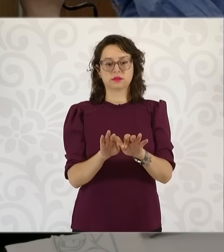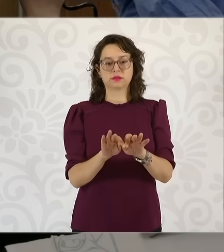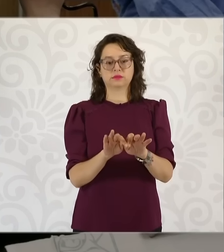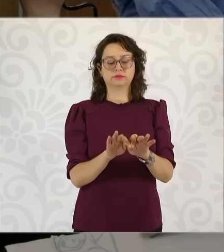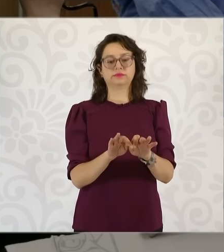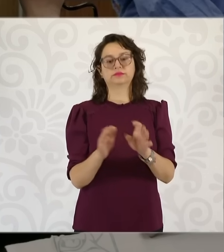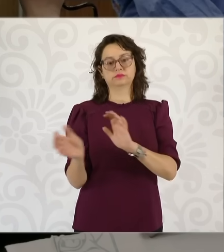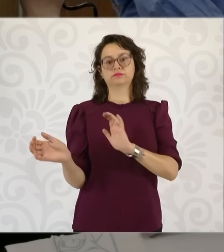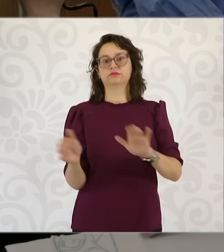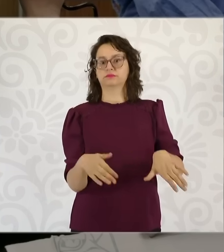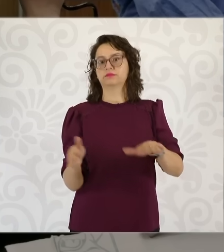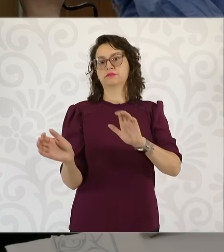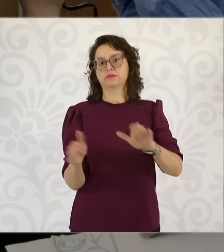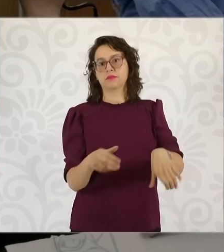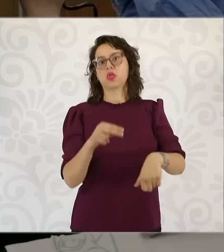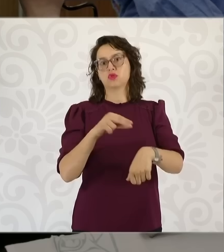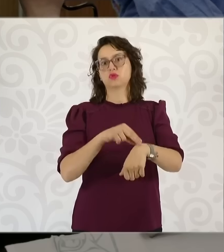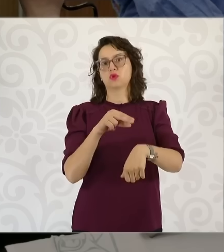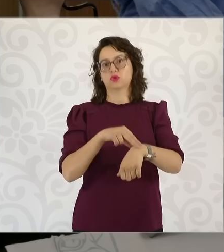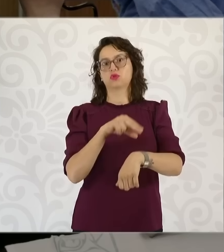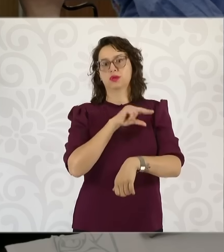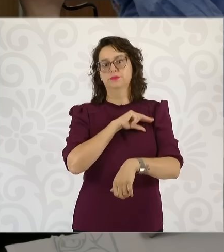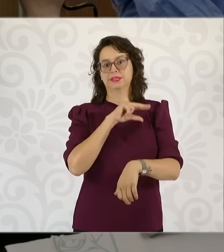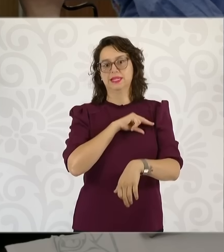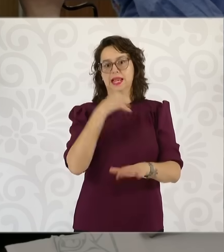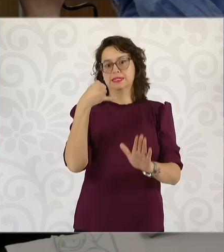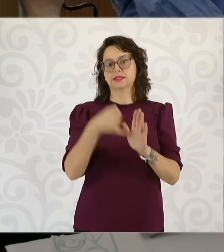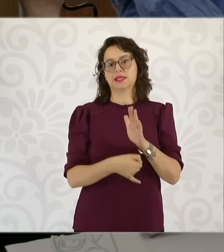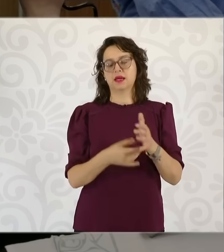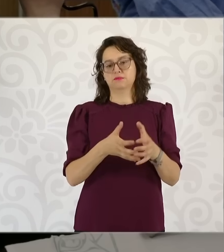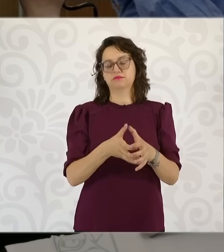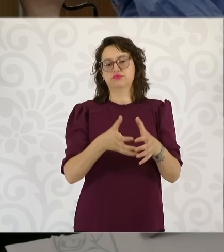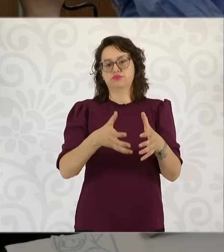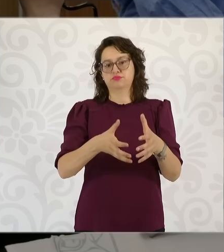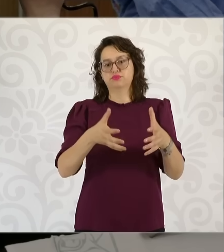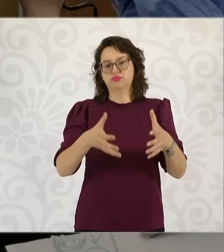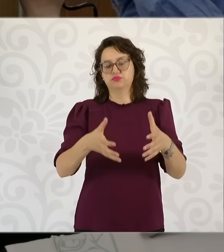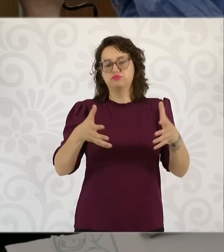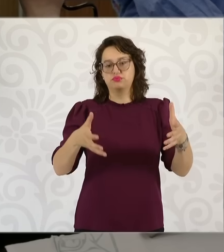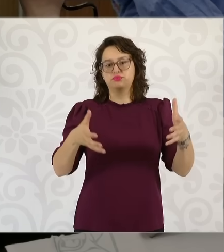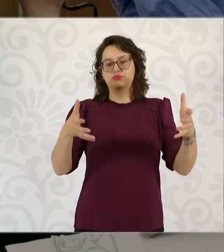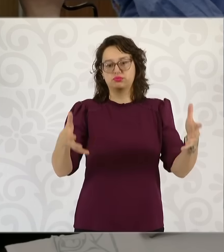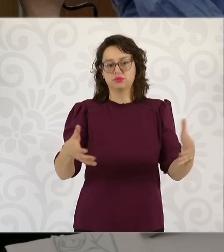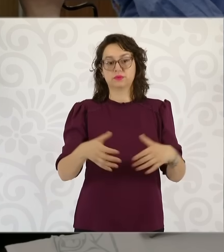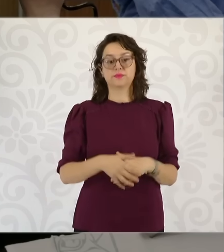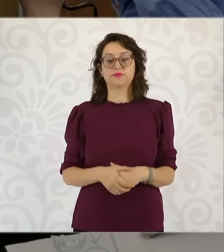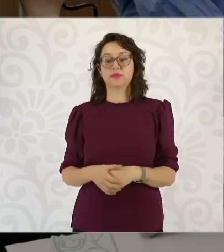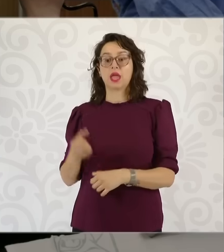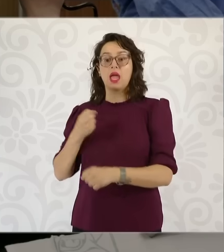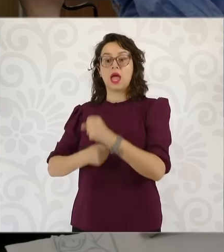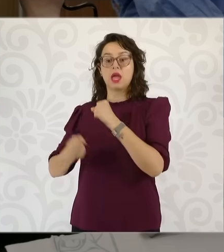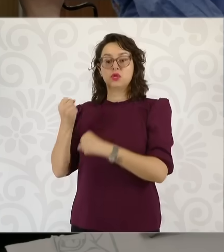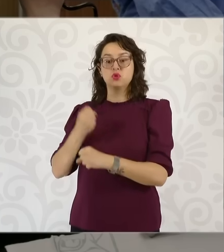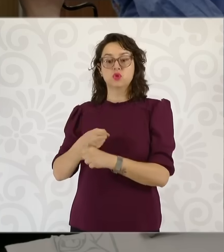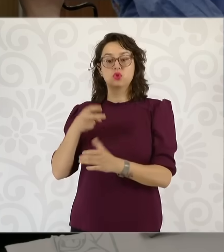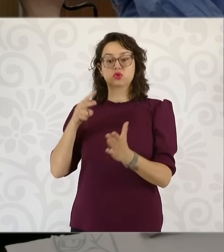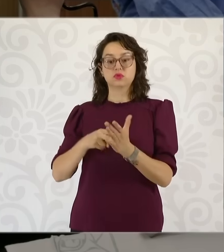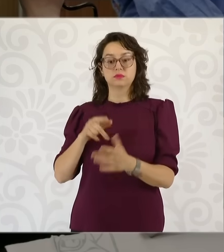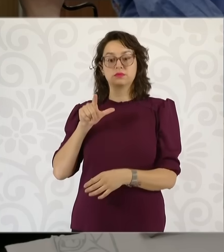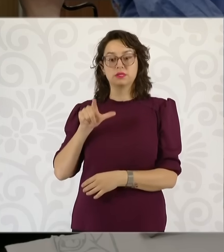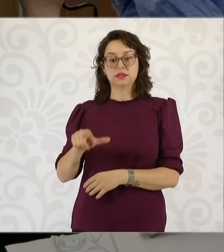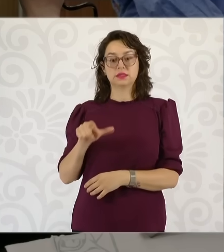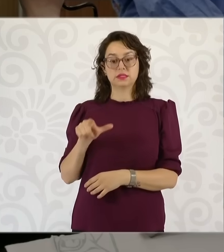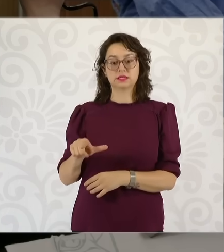incremento de médicas y médicos especialistas. Para 2017 el IMSS contaba